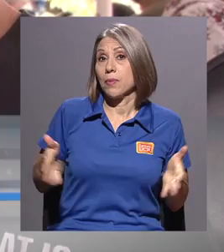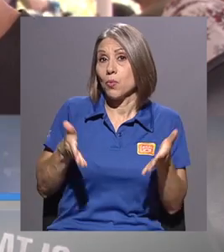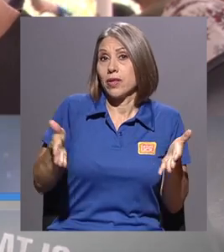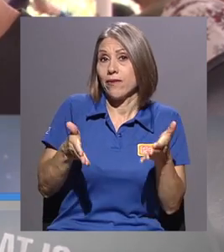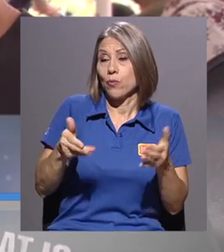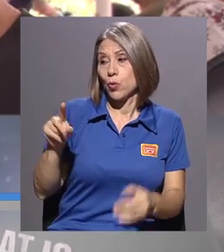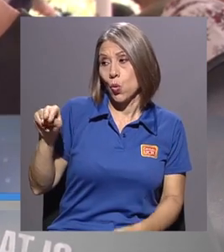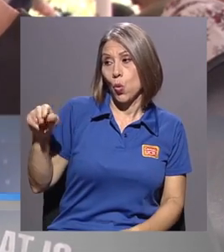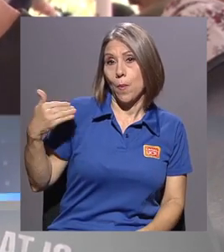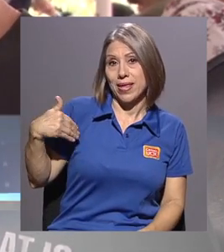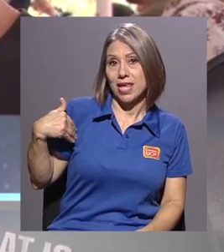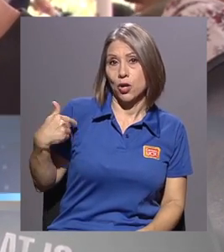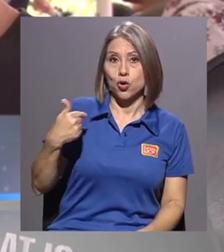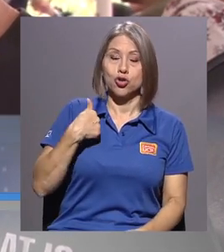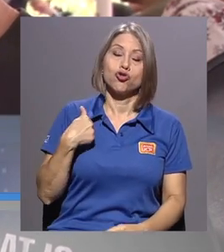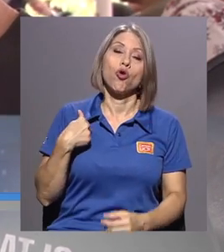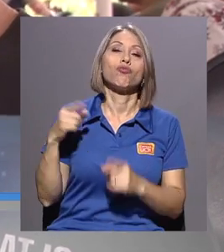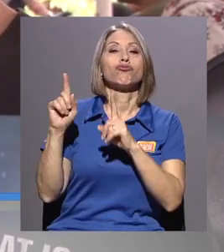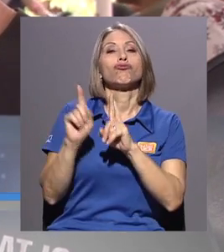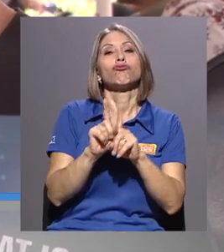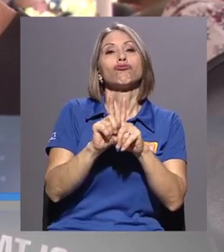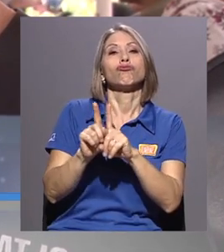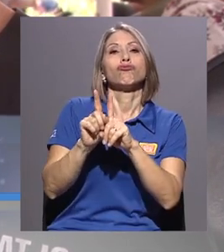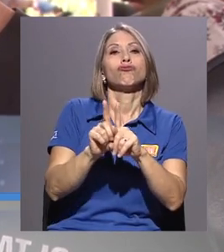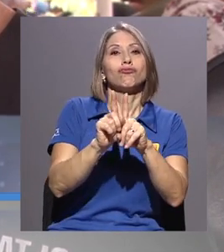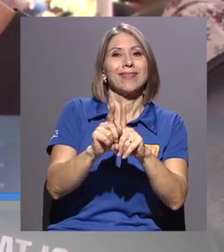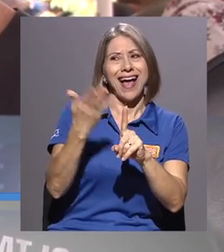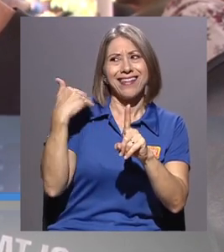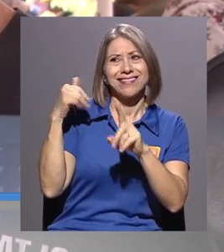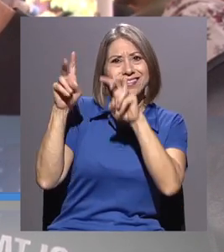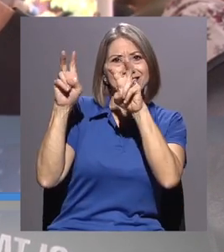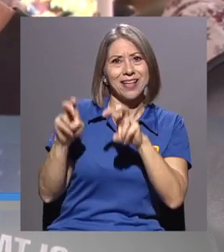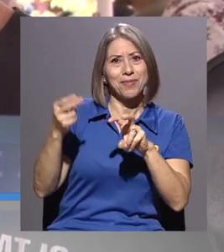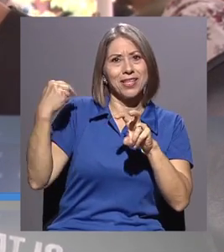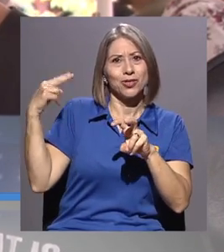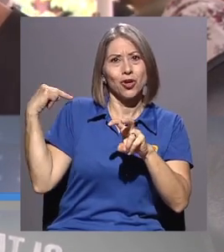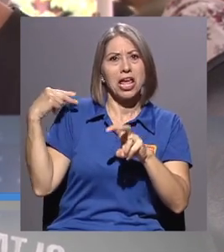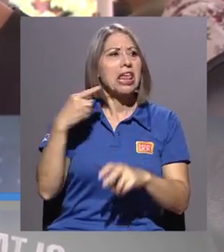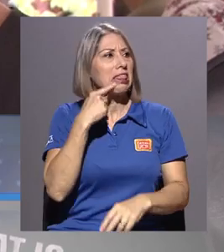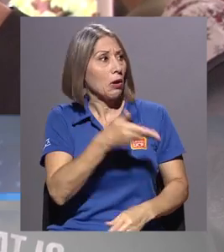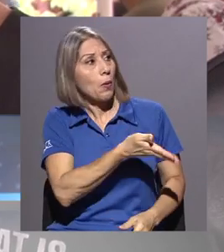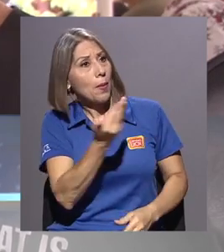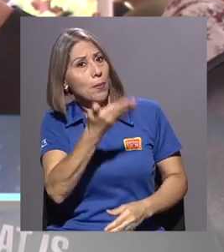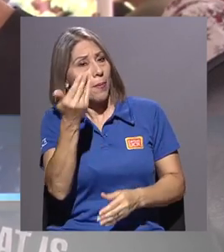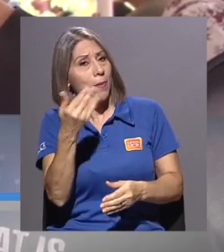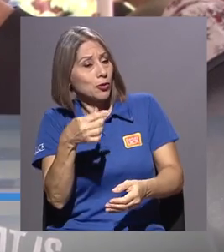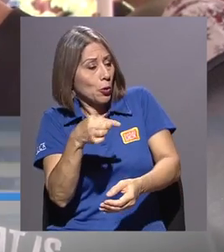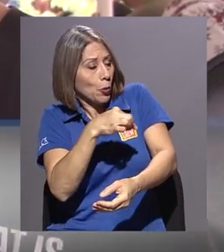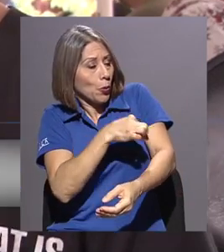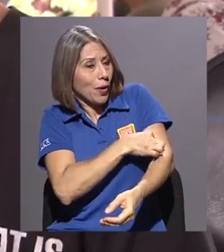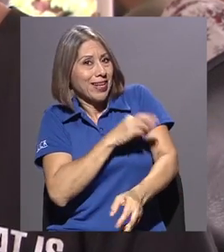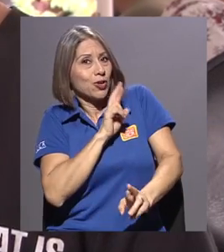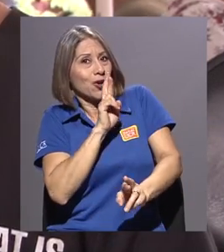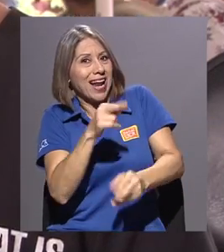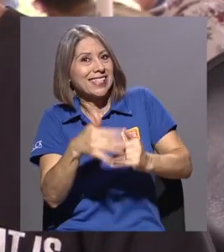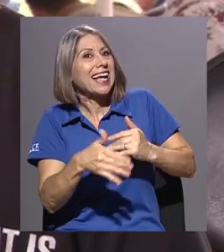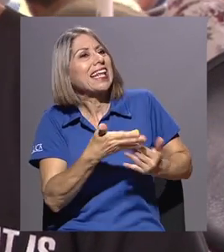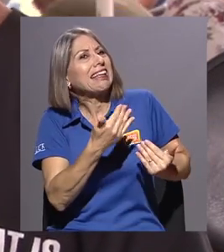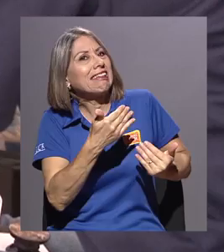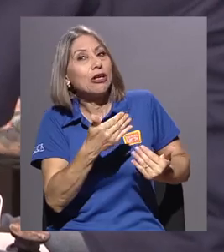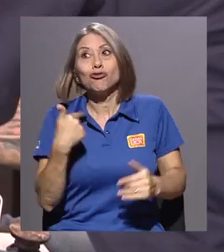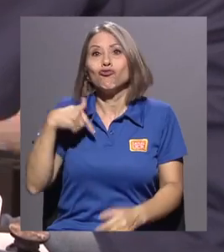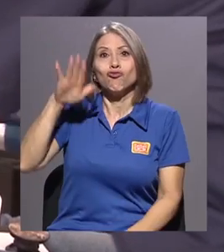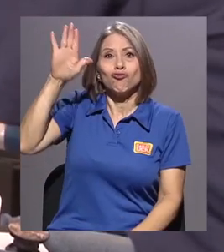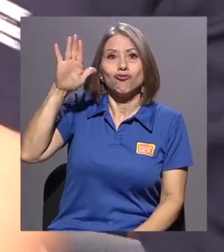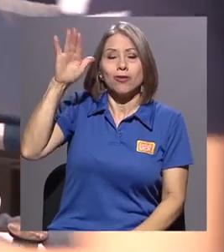y yo. Entonces, él dijo, jale a donar sangre, ¿quién se anima? Entonces dije yo, entonces venimos para acá y donamos, porque